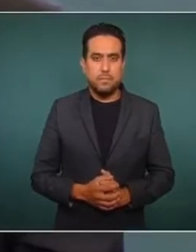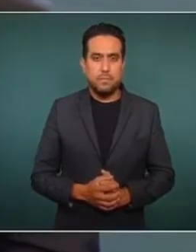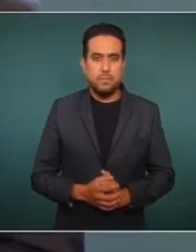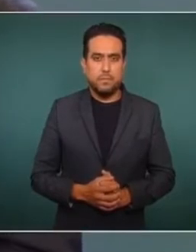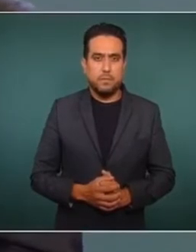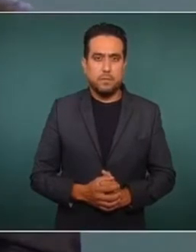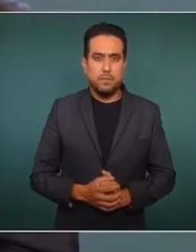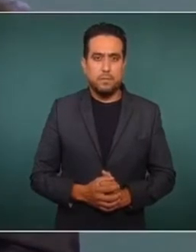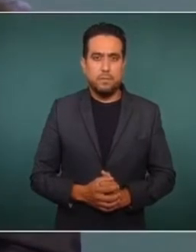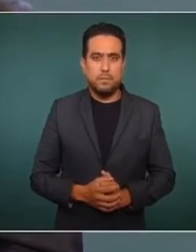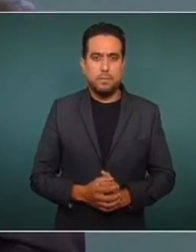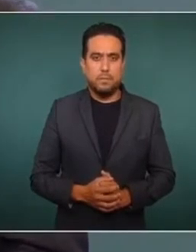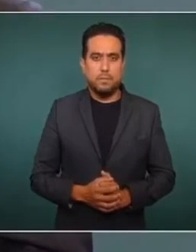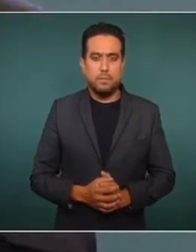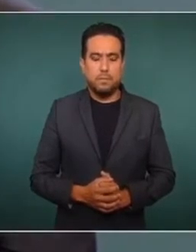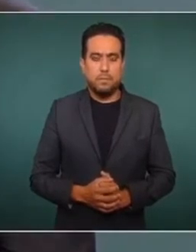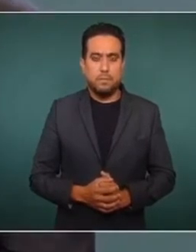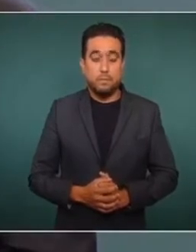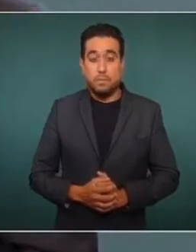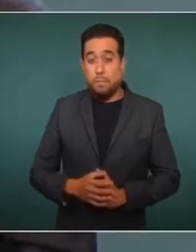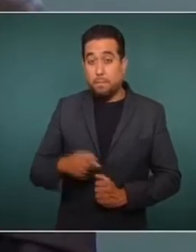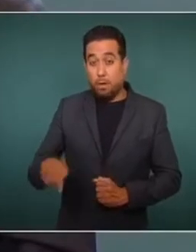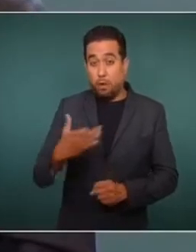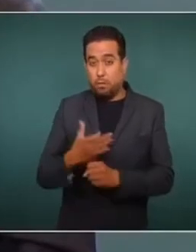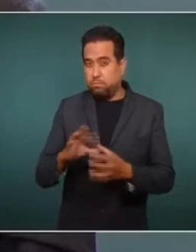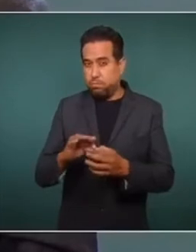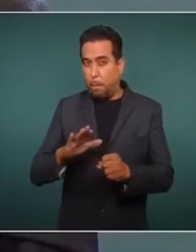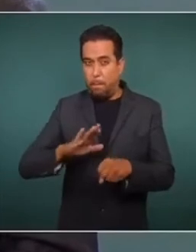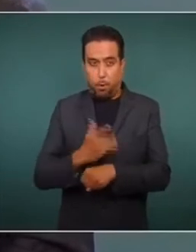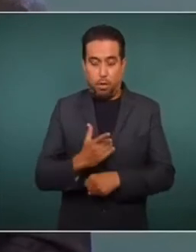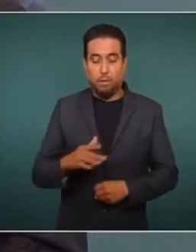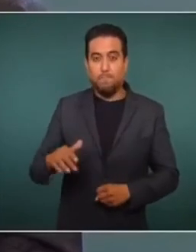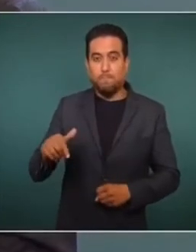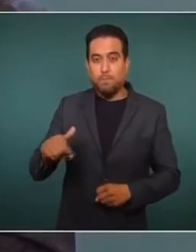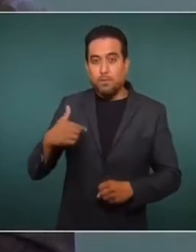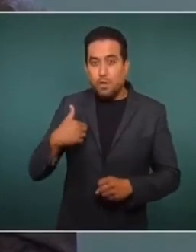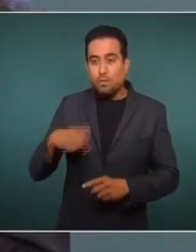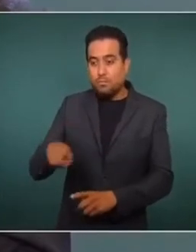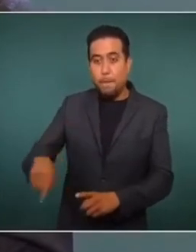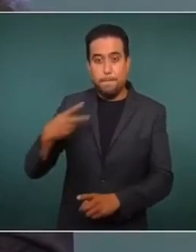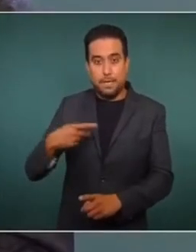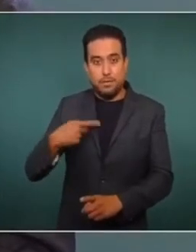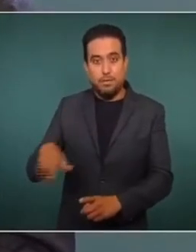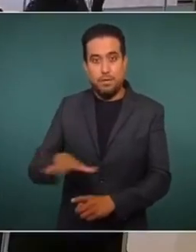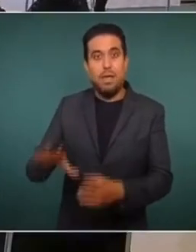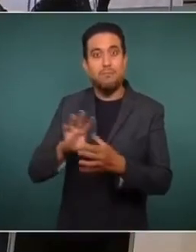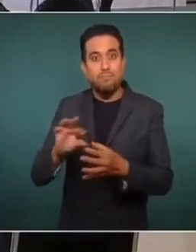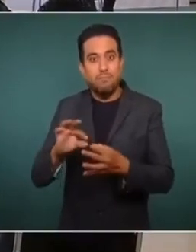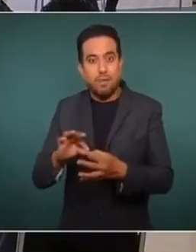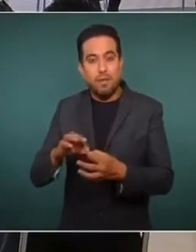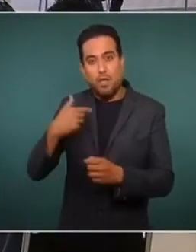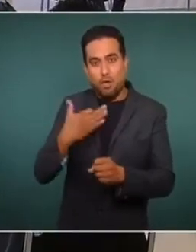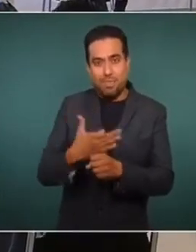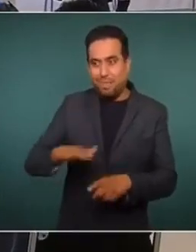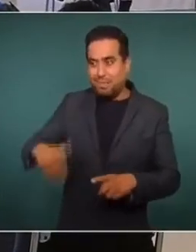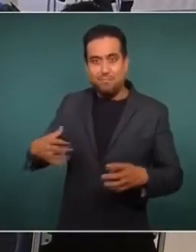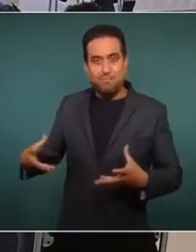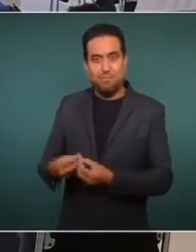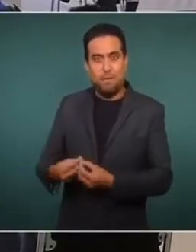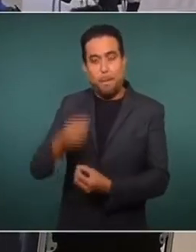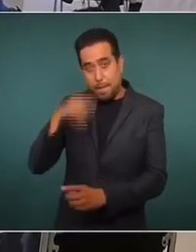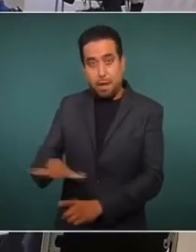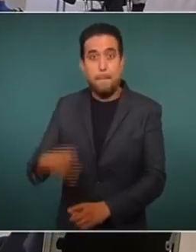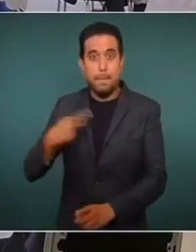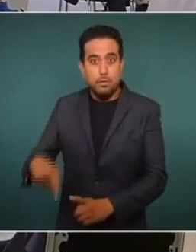se nos incrementa. Si la gente es atendida, no se nos incrementa la delincuencia por descomposición social,